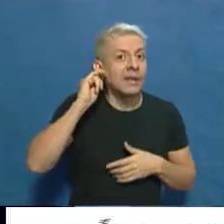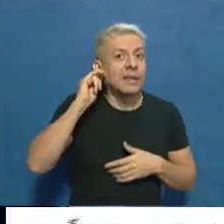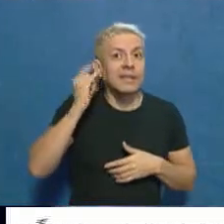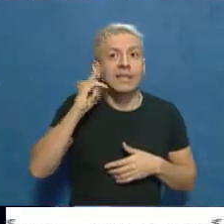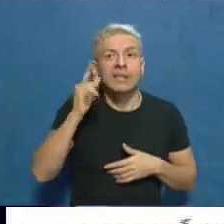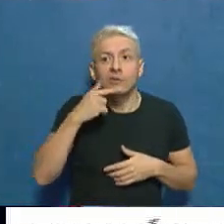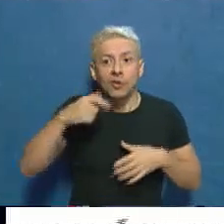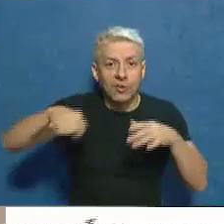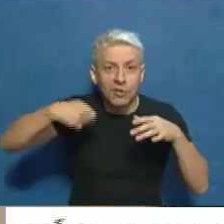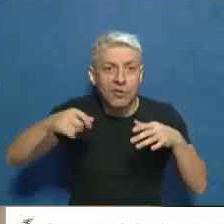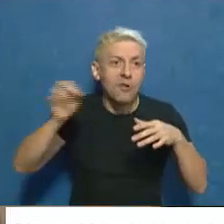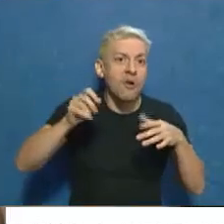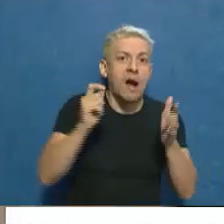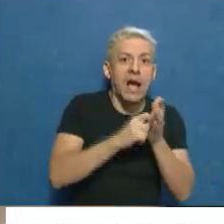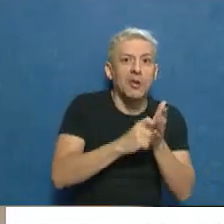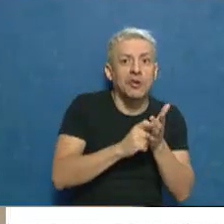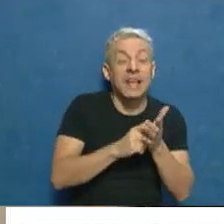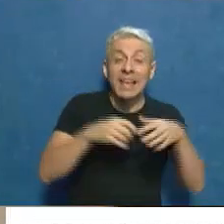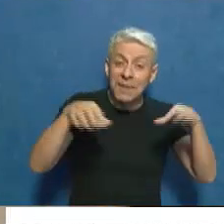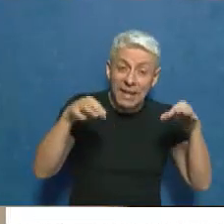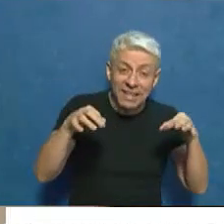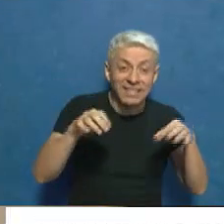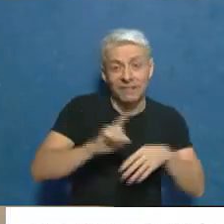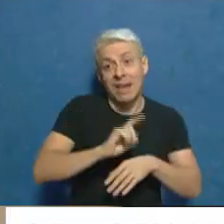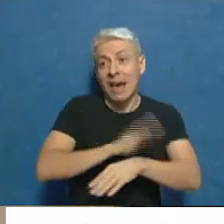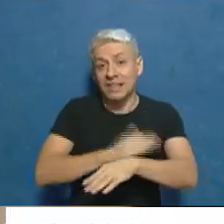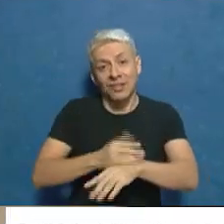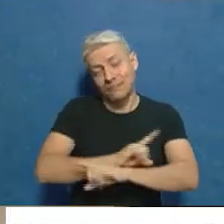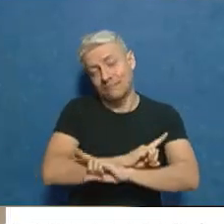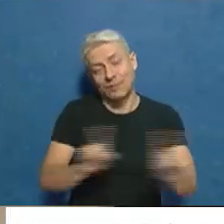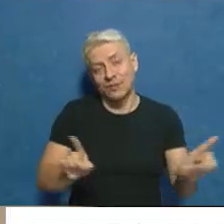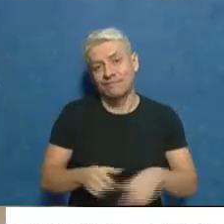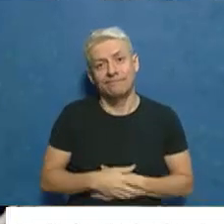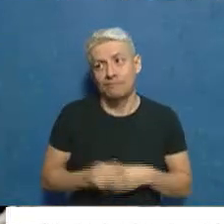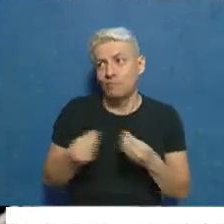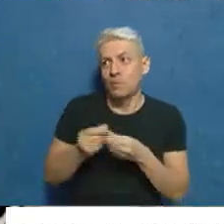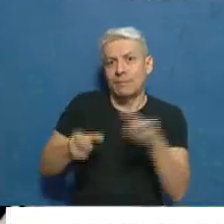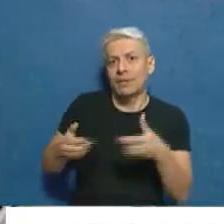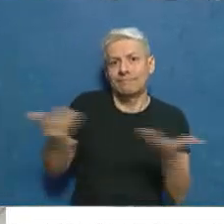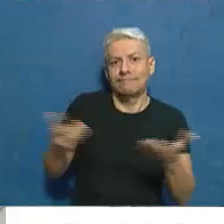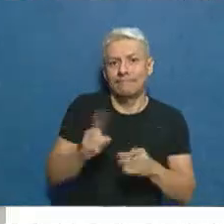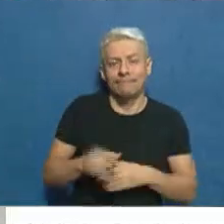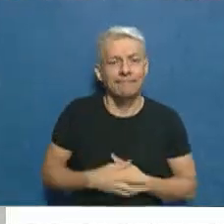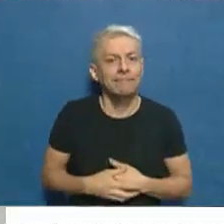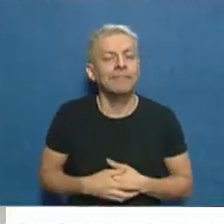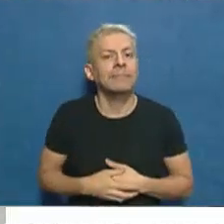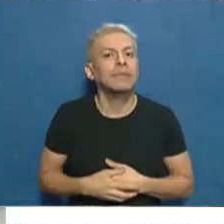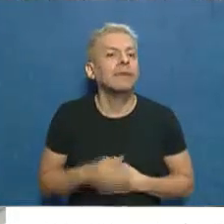arroz, pero ni milanesa, ni asado, ni nada de eso. Hay que ver precios y bueno,